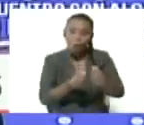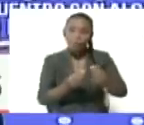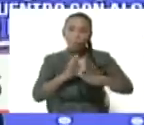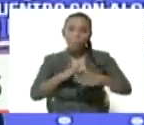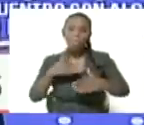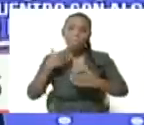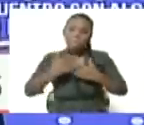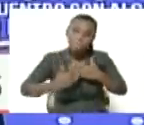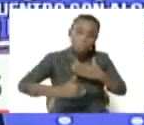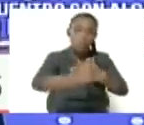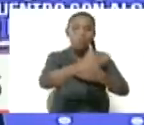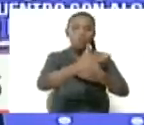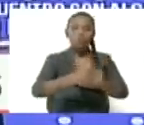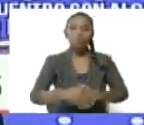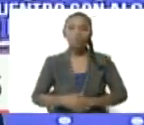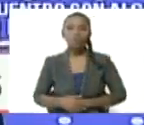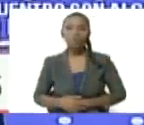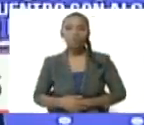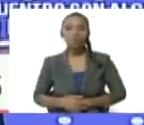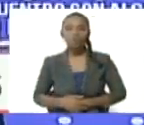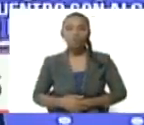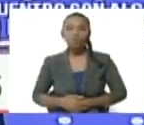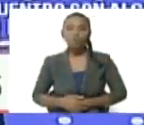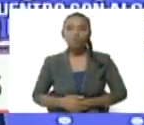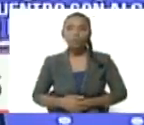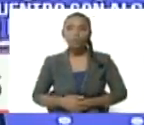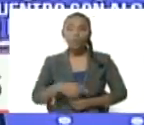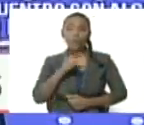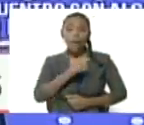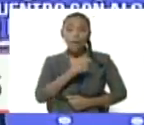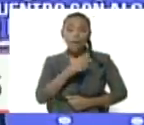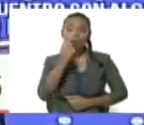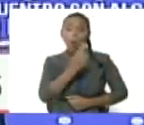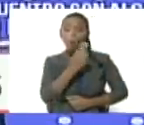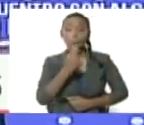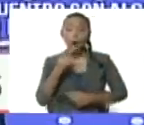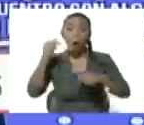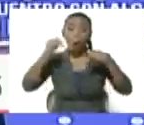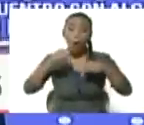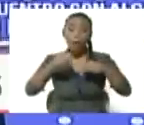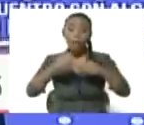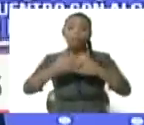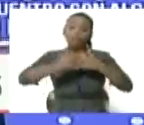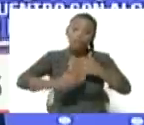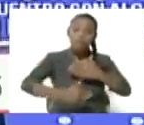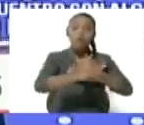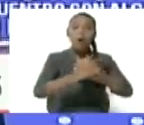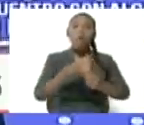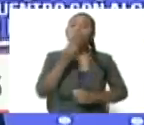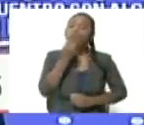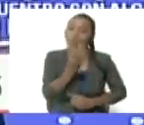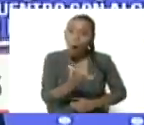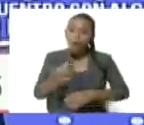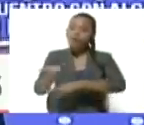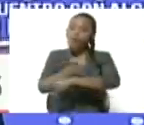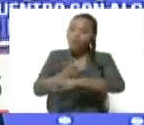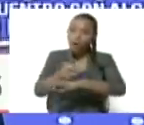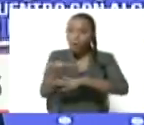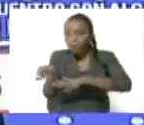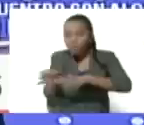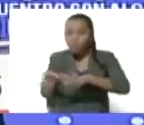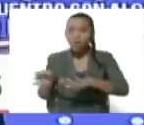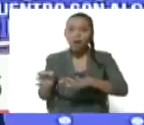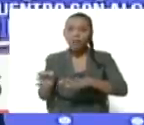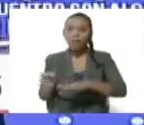avanzar, en el caso que nos ocupa hoy, avanzar en el buen gobierno municipal. Así